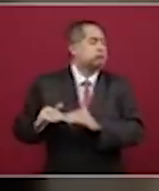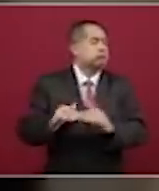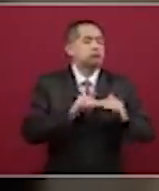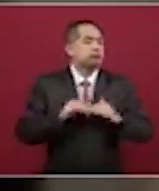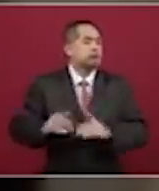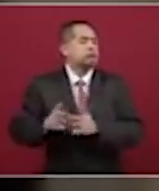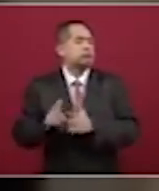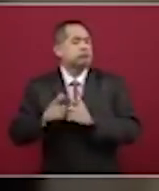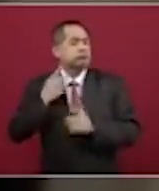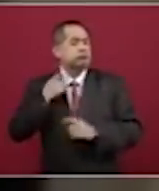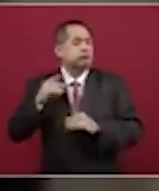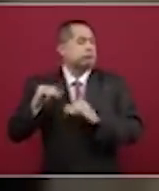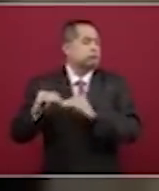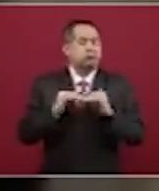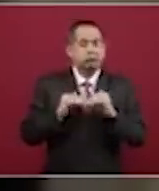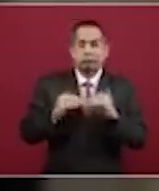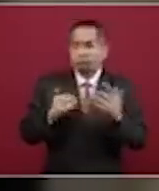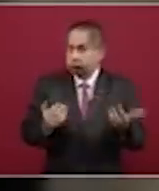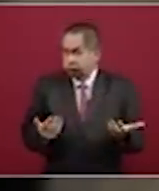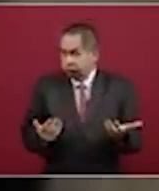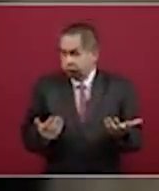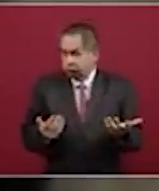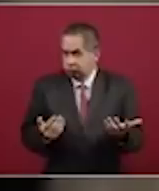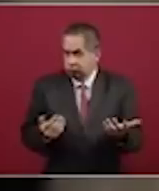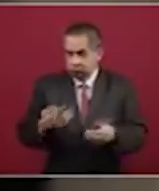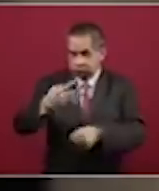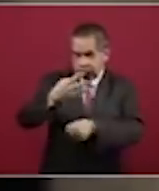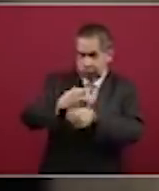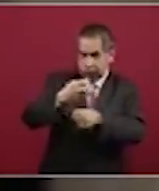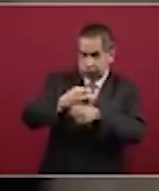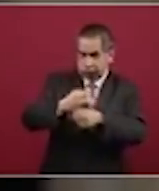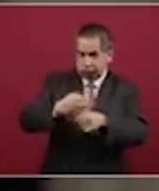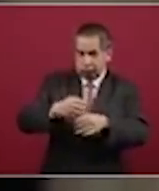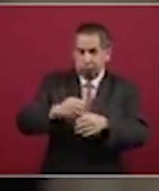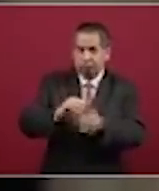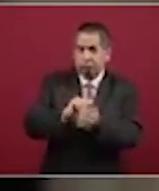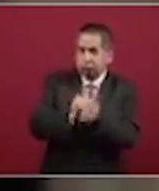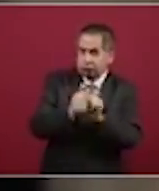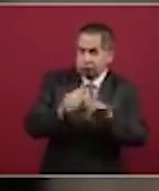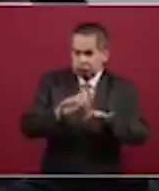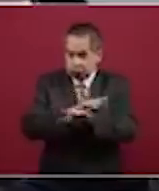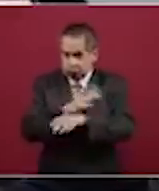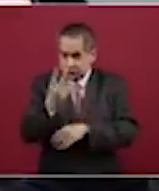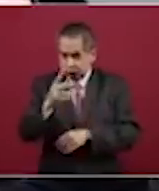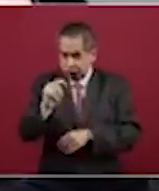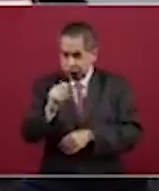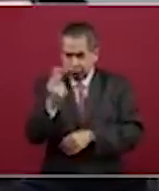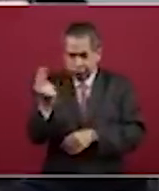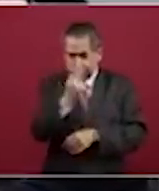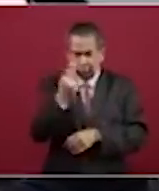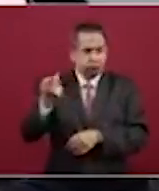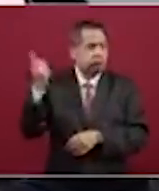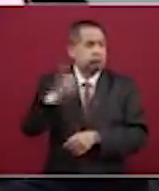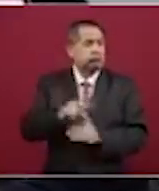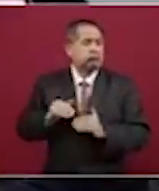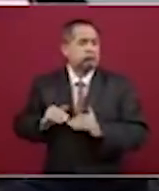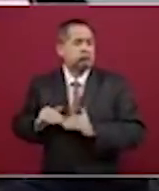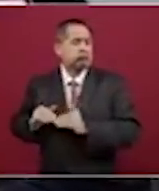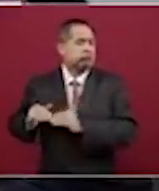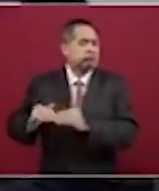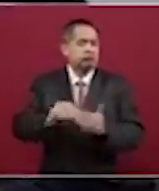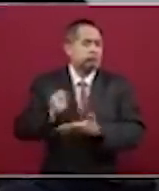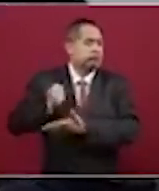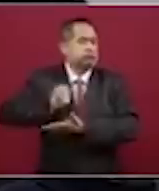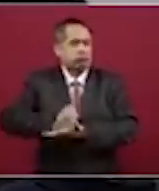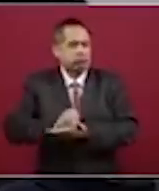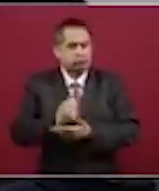político. ¿La cuarta transformación requiere de la hegemonía de un partido político para consolidarse? Si me permite, ahorita